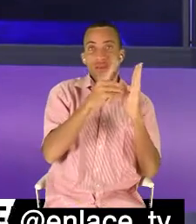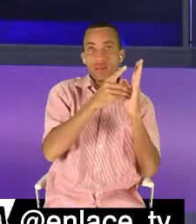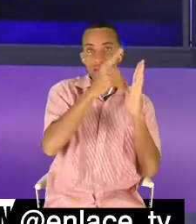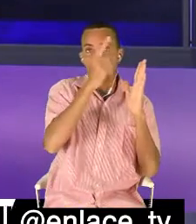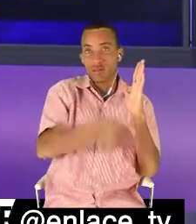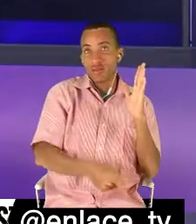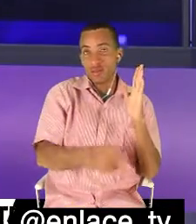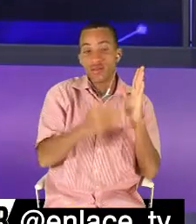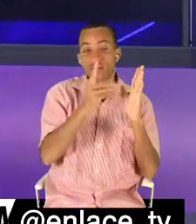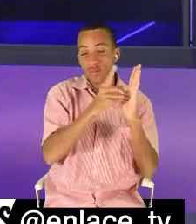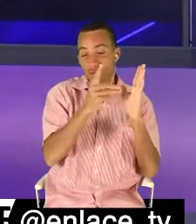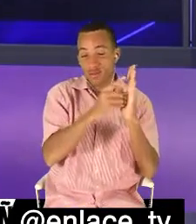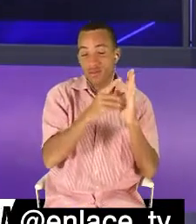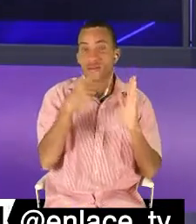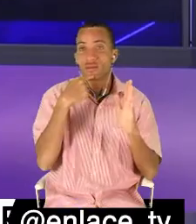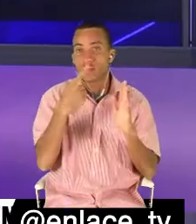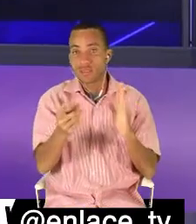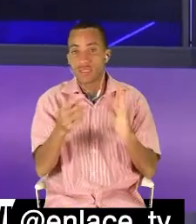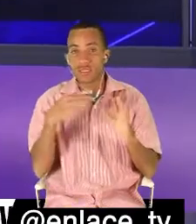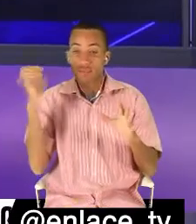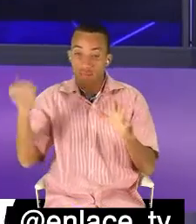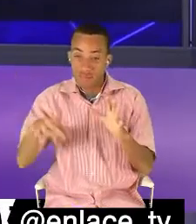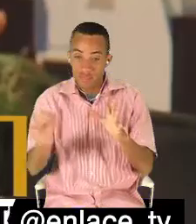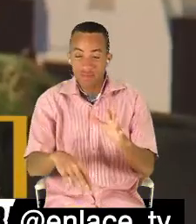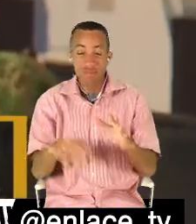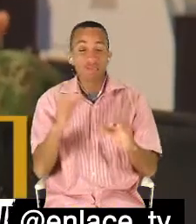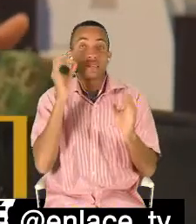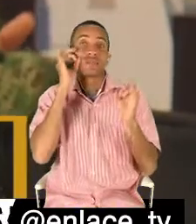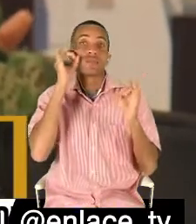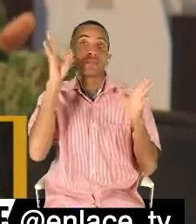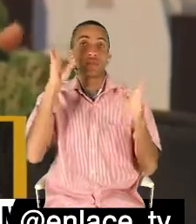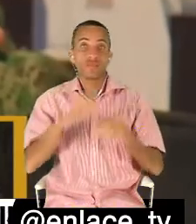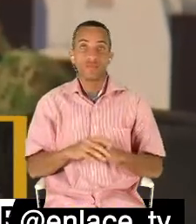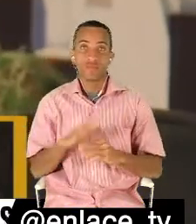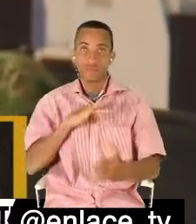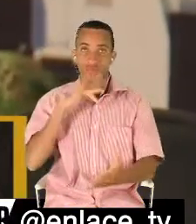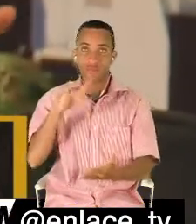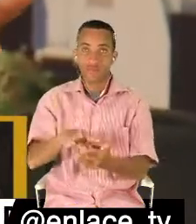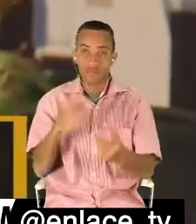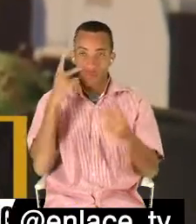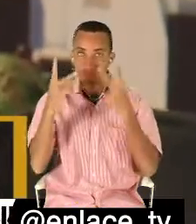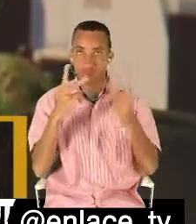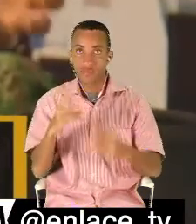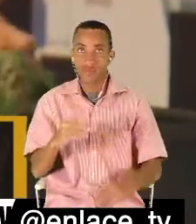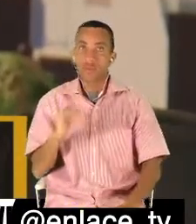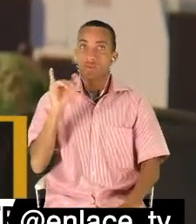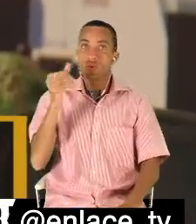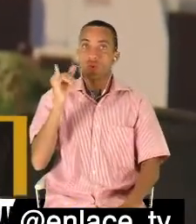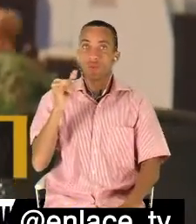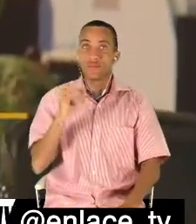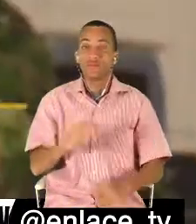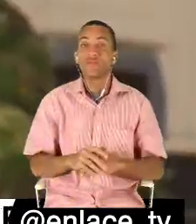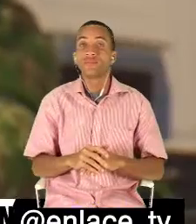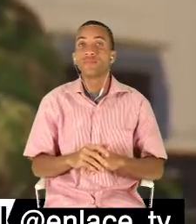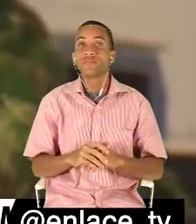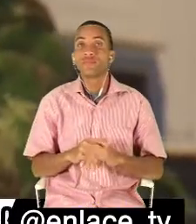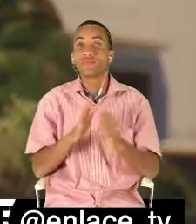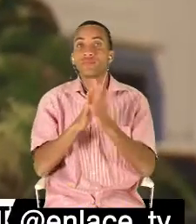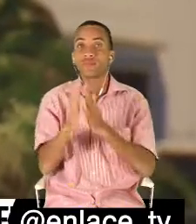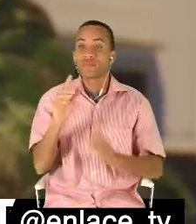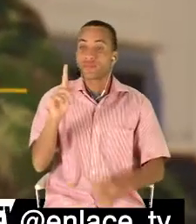emergencia sanitaria en el puerto petrolero. En su visita a Barranca Bermeja este jueves, la directora de la Corporación Autónoma de Santander, CAS, Flor